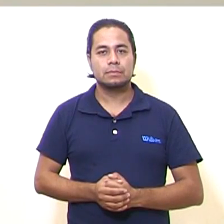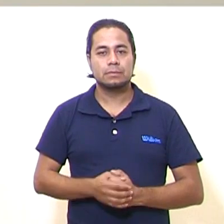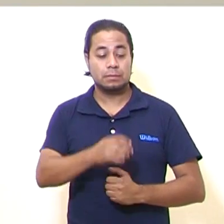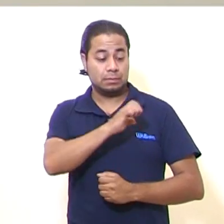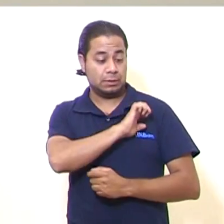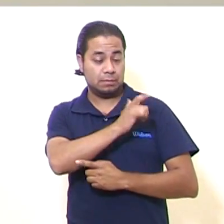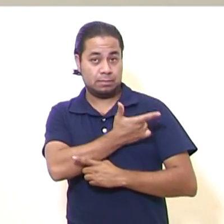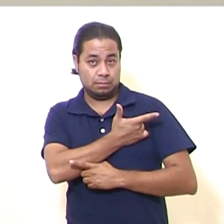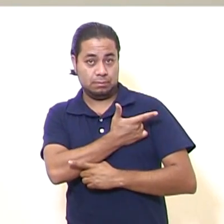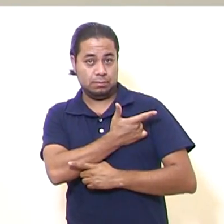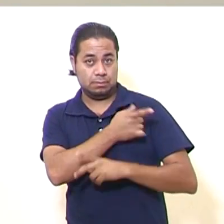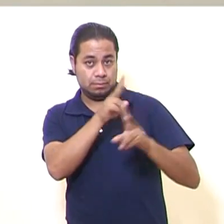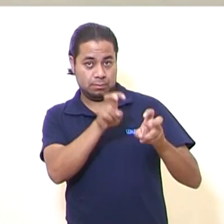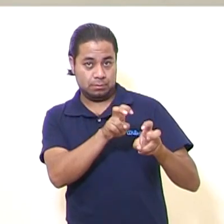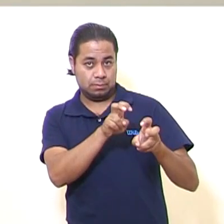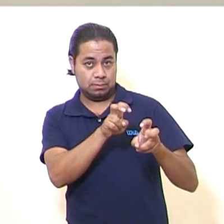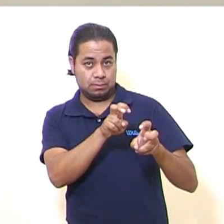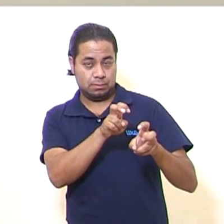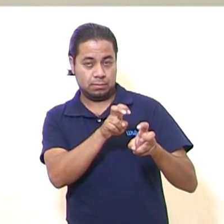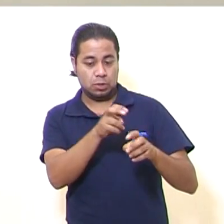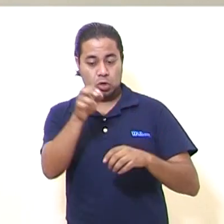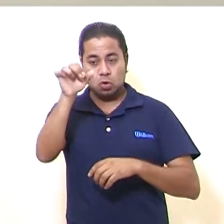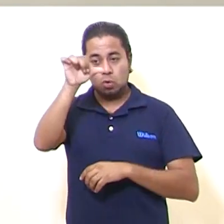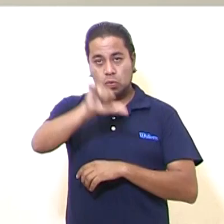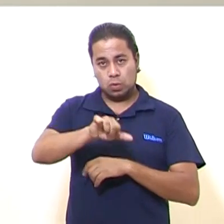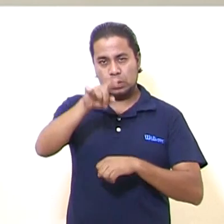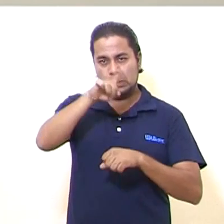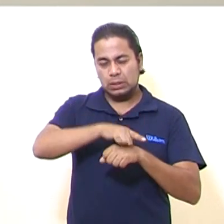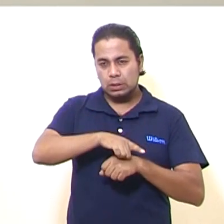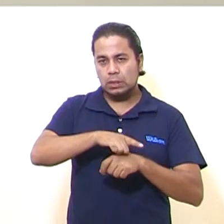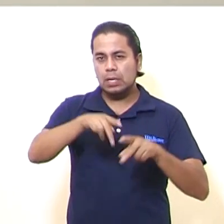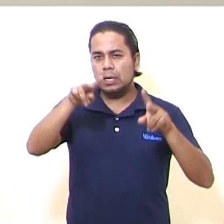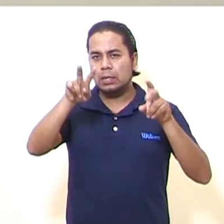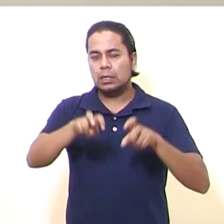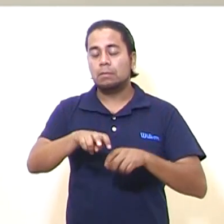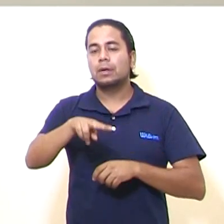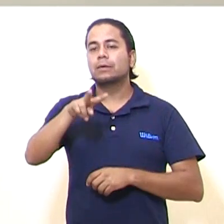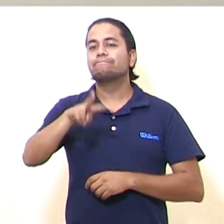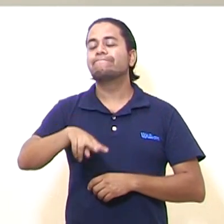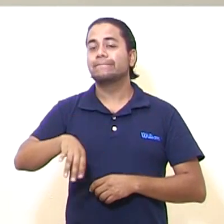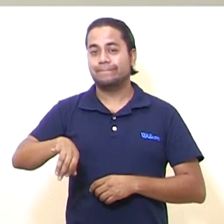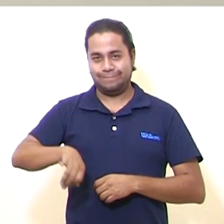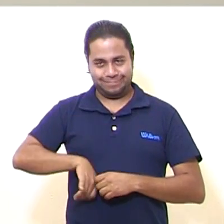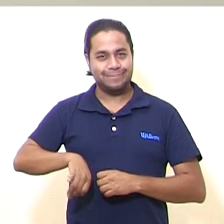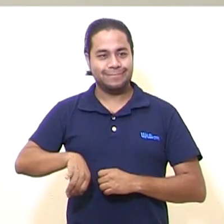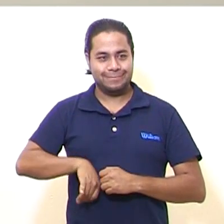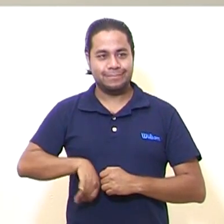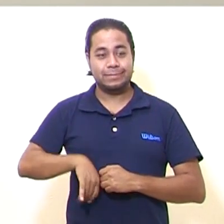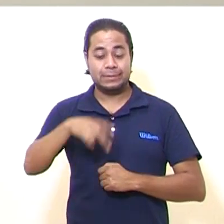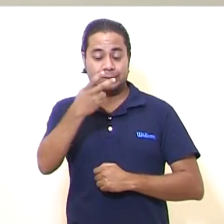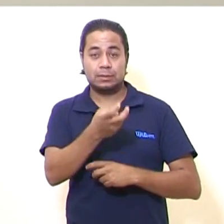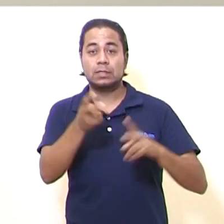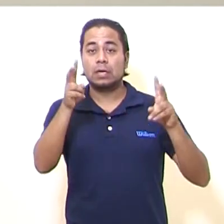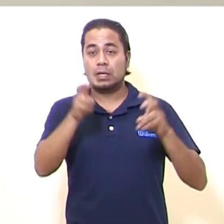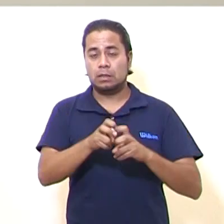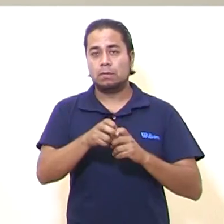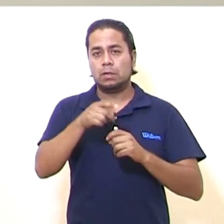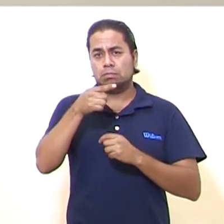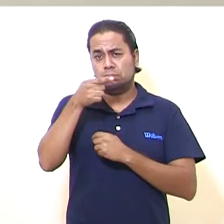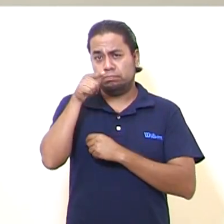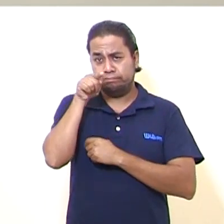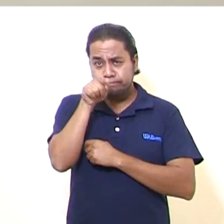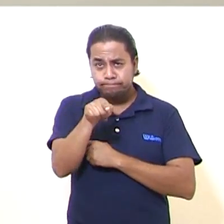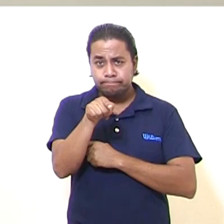Español. El día de hoy vamos a ver un tema muy interesante. Este tema tú a lo largo